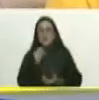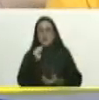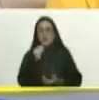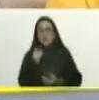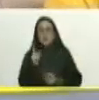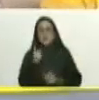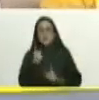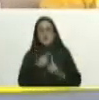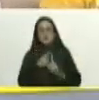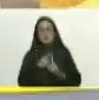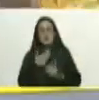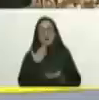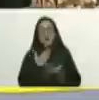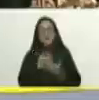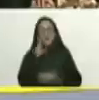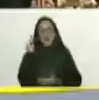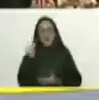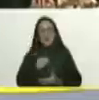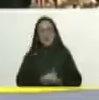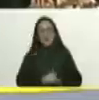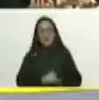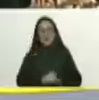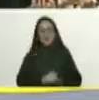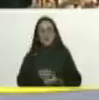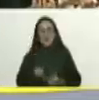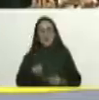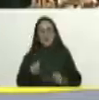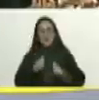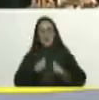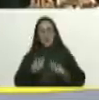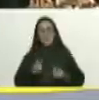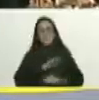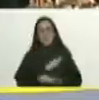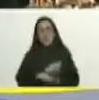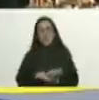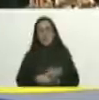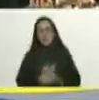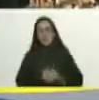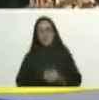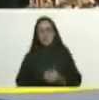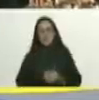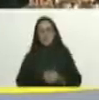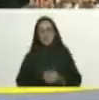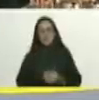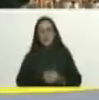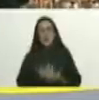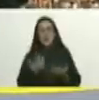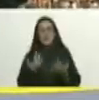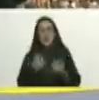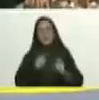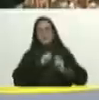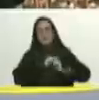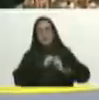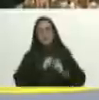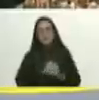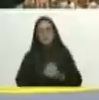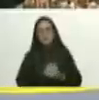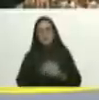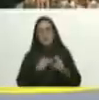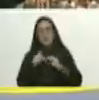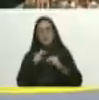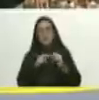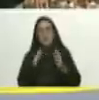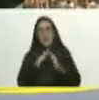primero hay que darle gracias a Dios por darnos este poder, ponernos este poder en las manos para